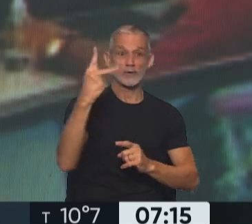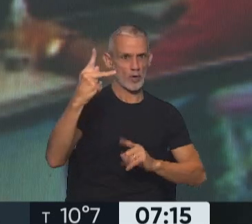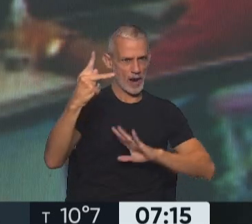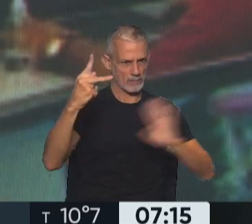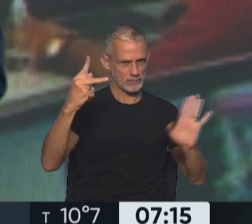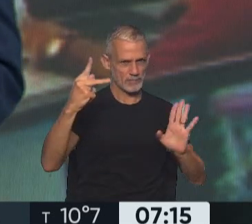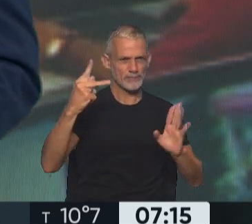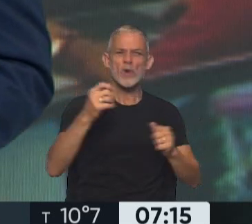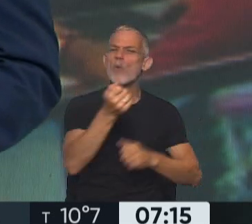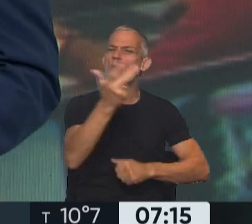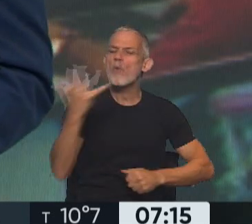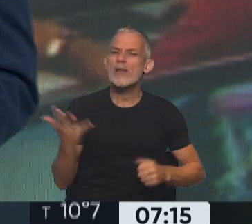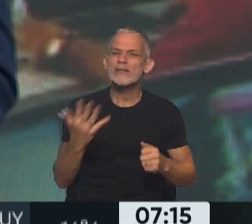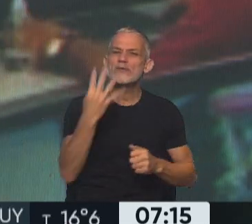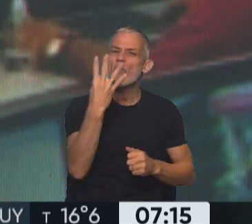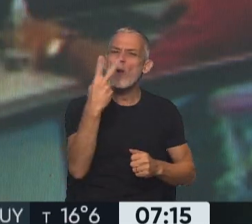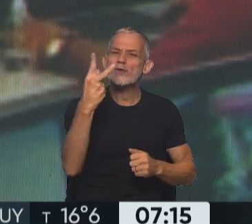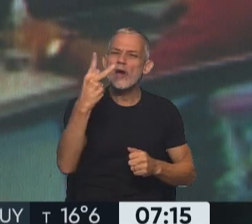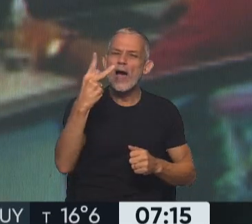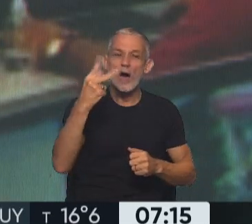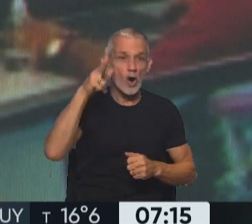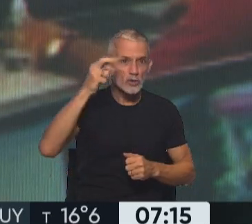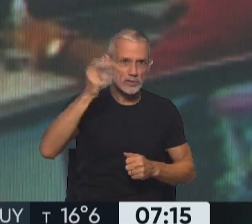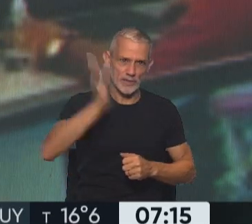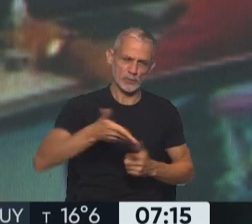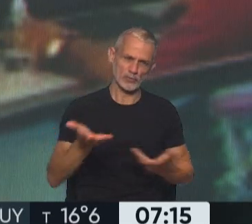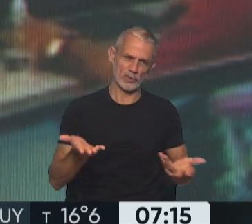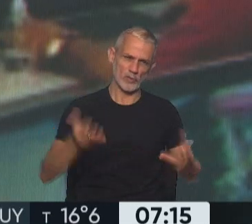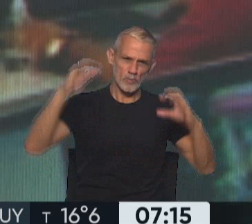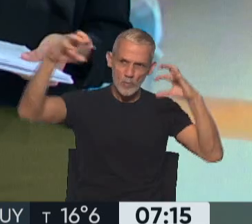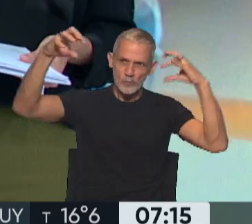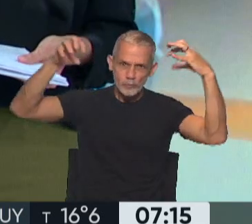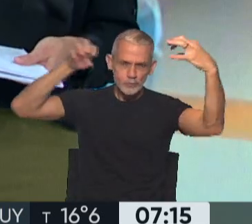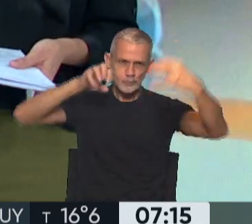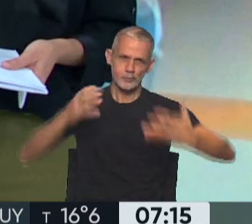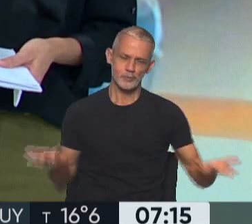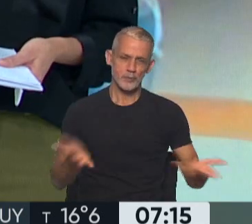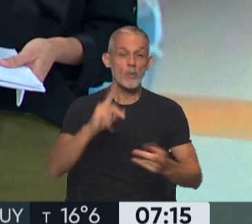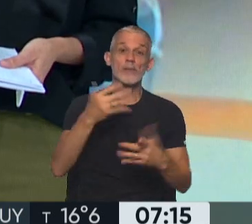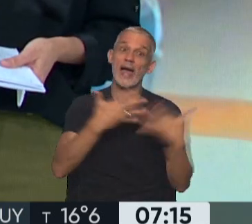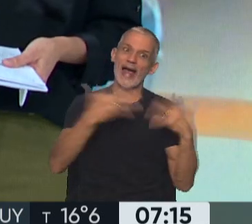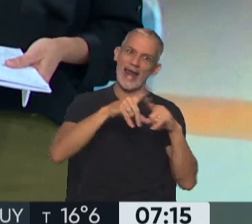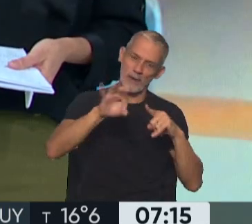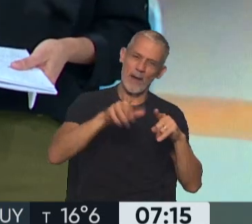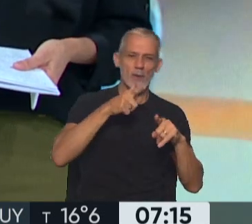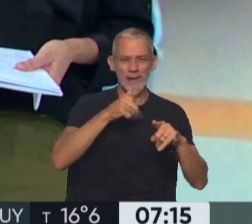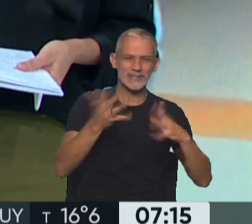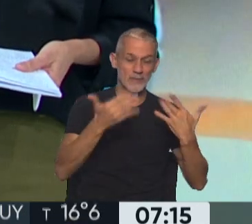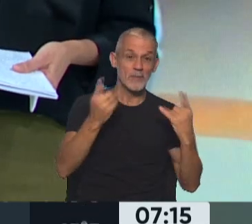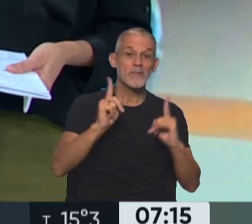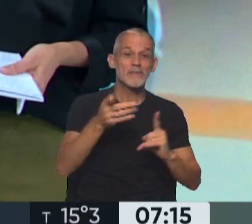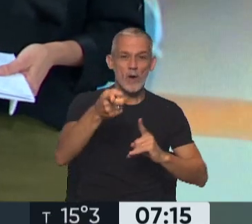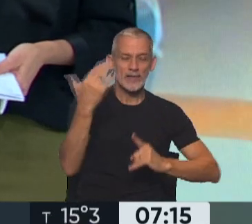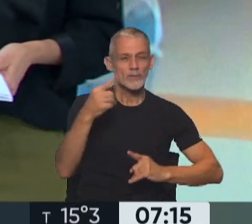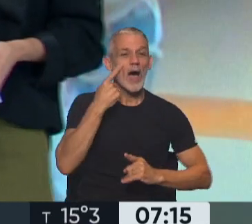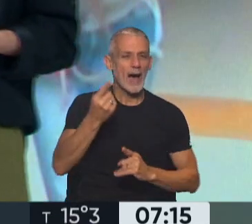¿Sabés cuántos son las cámaras 4K en la capital federal? El 80% de las cámaras instaladas. Bueno, De Gran fácil Hermano, nos identificación. metemos en el confesionario, ¿les